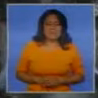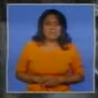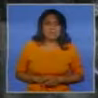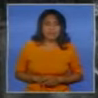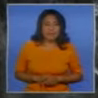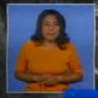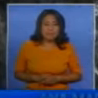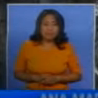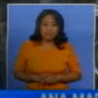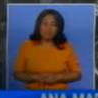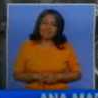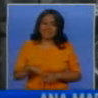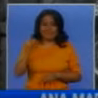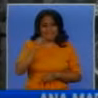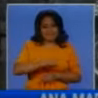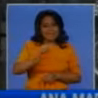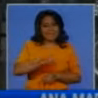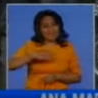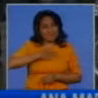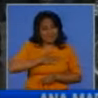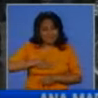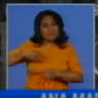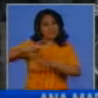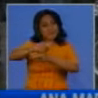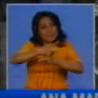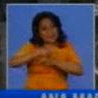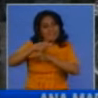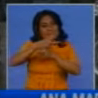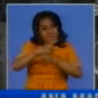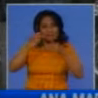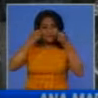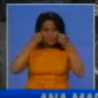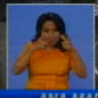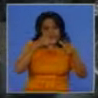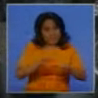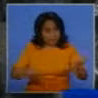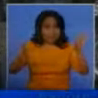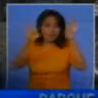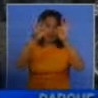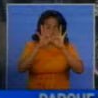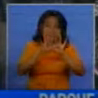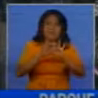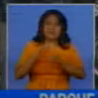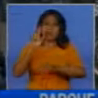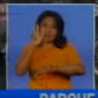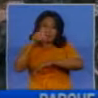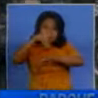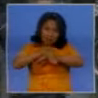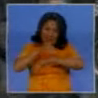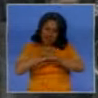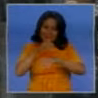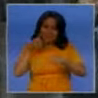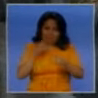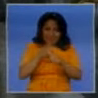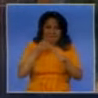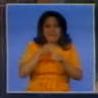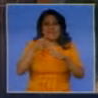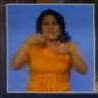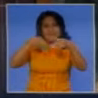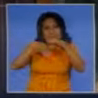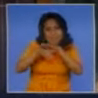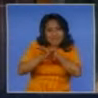Bien, a tomar precauciones, las 2 de la tarde se acercan y nosotros estaremos para ver al primer fan que ingrese hasta el